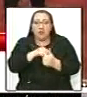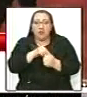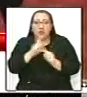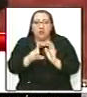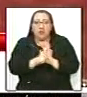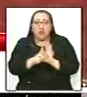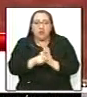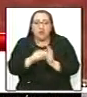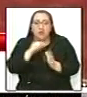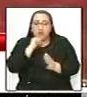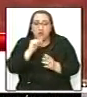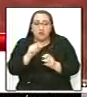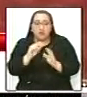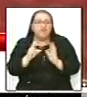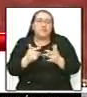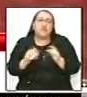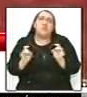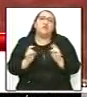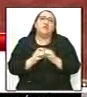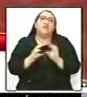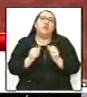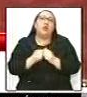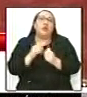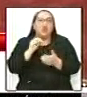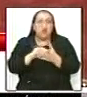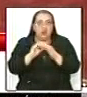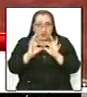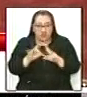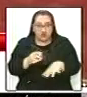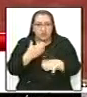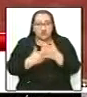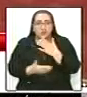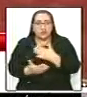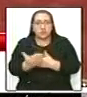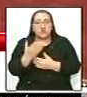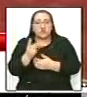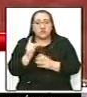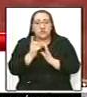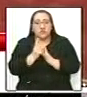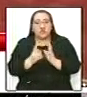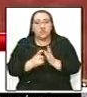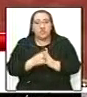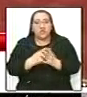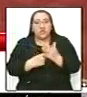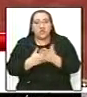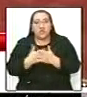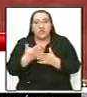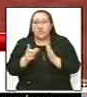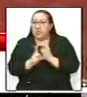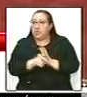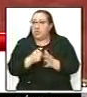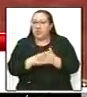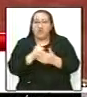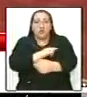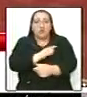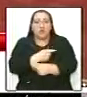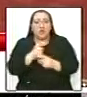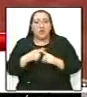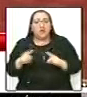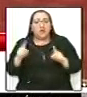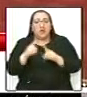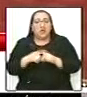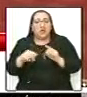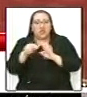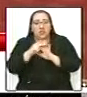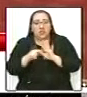una omisión involuntaria en el contenido del texto sustitutorio del dictamen que propone la ley que fortalece diversas